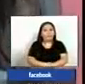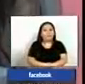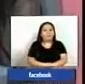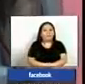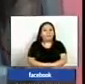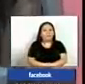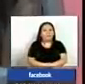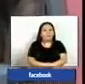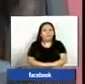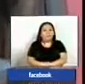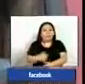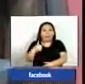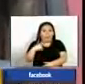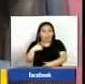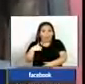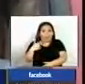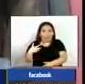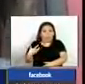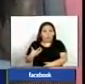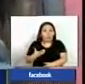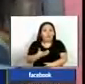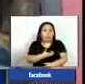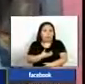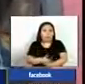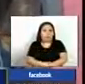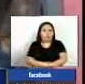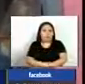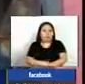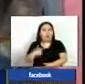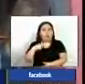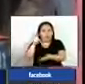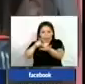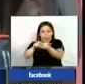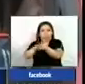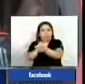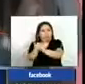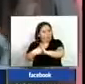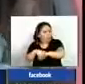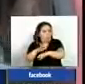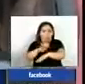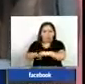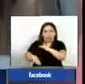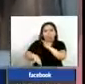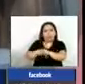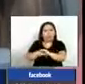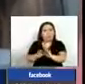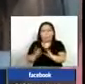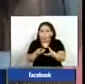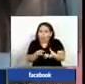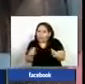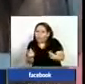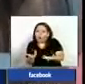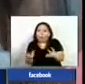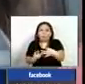andamos, usamos el gel para limpiarlo y todo, papel que agarramos,